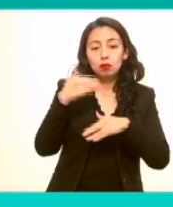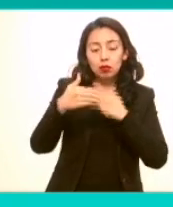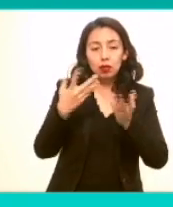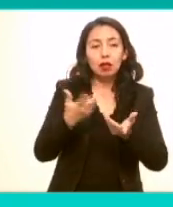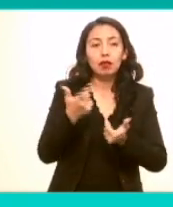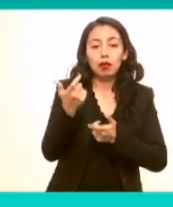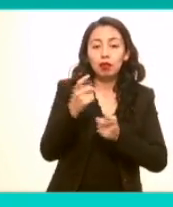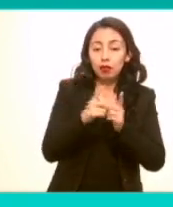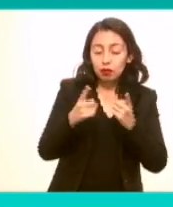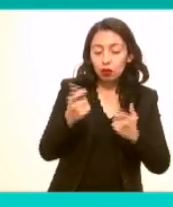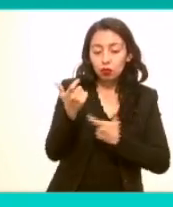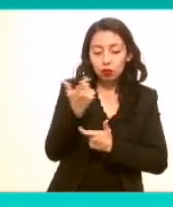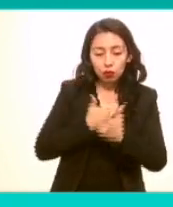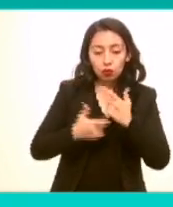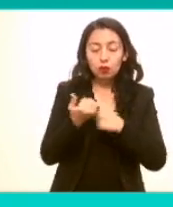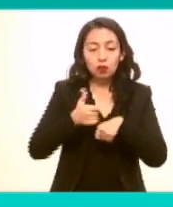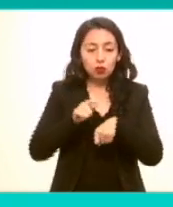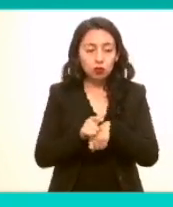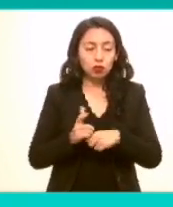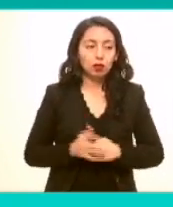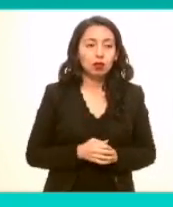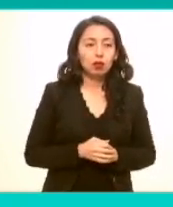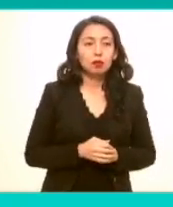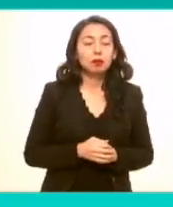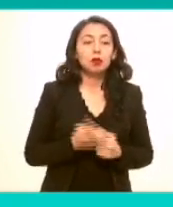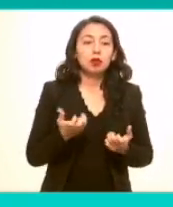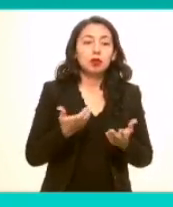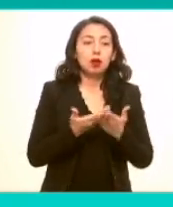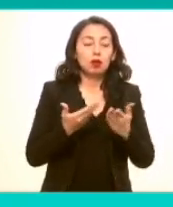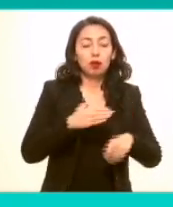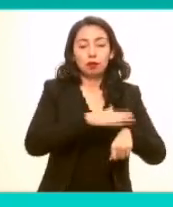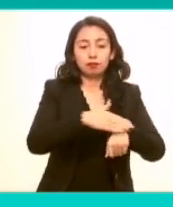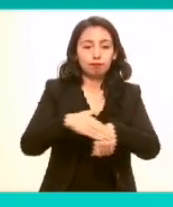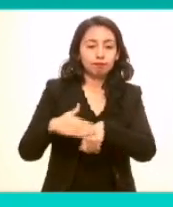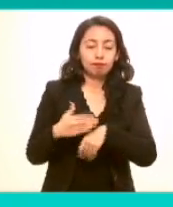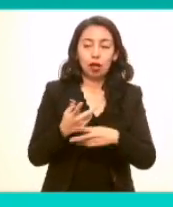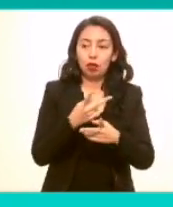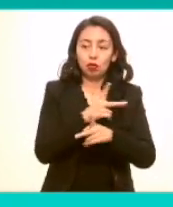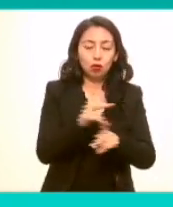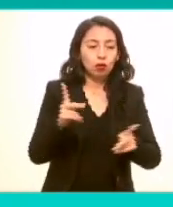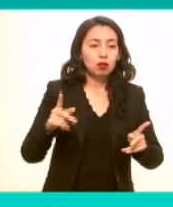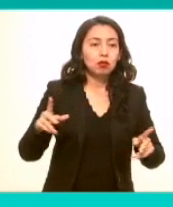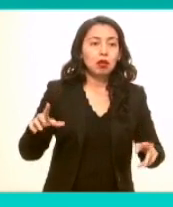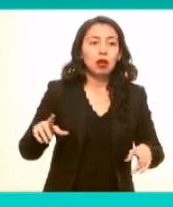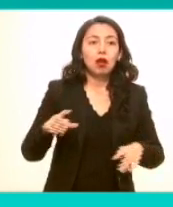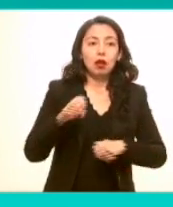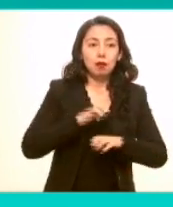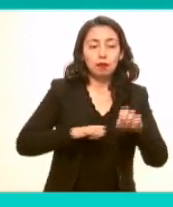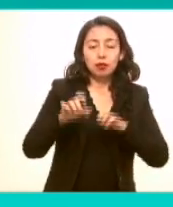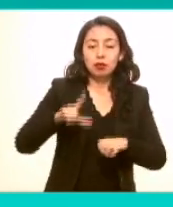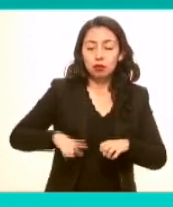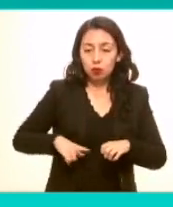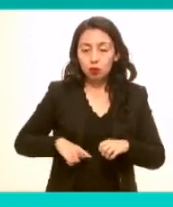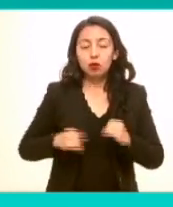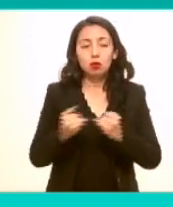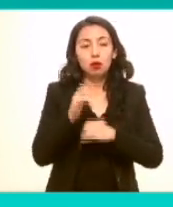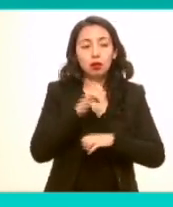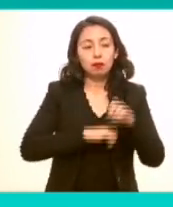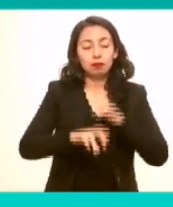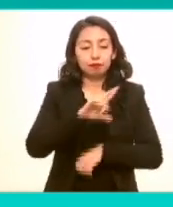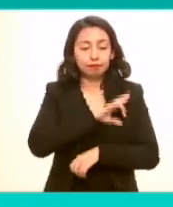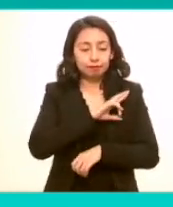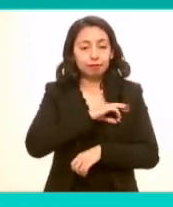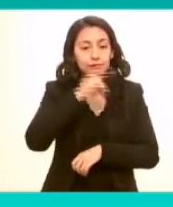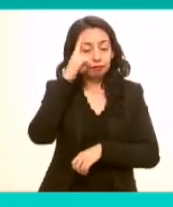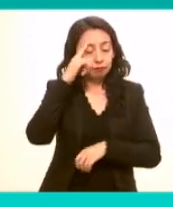social sirva este posicionamiento para hacer un llamado al sector público pero también al sector privado para que estos temas